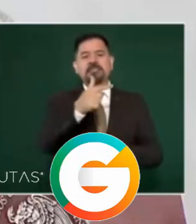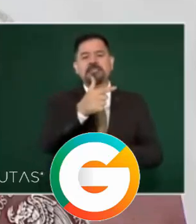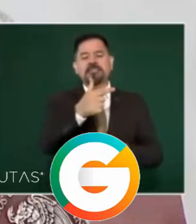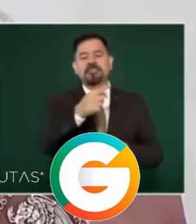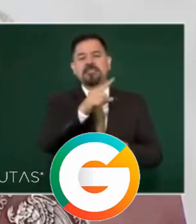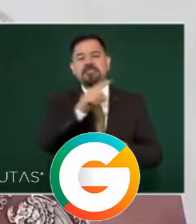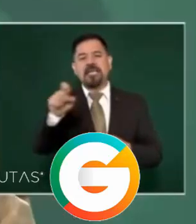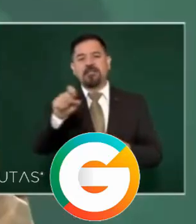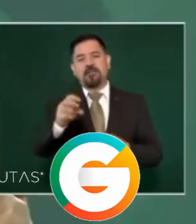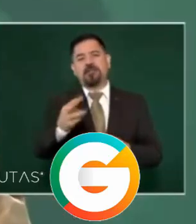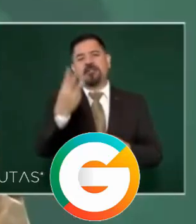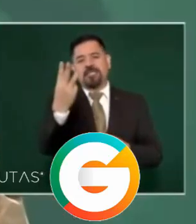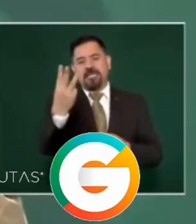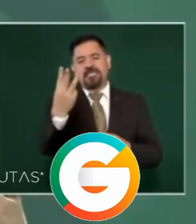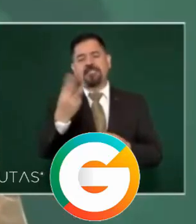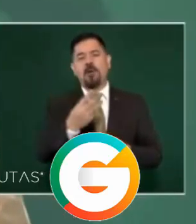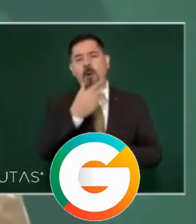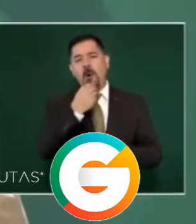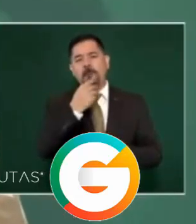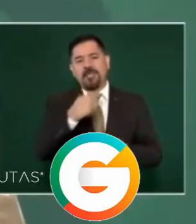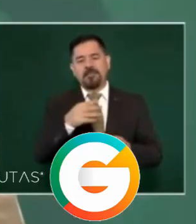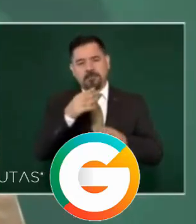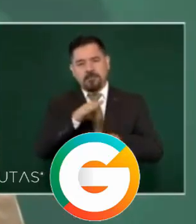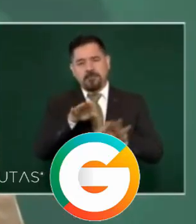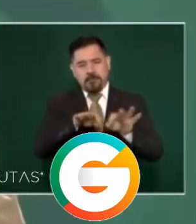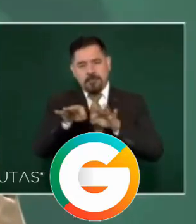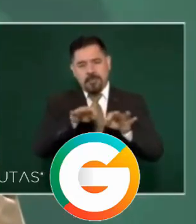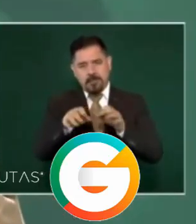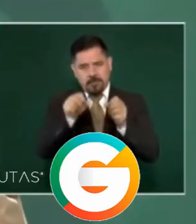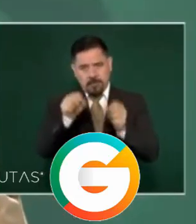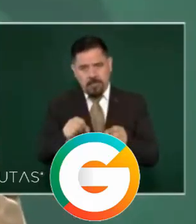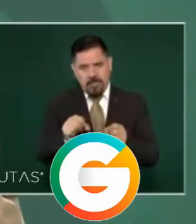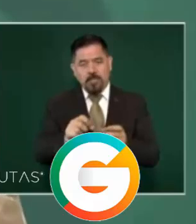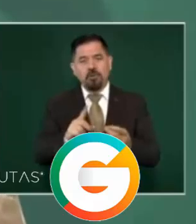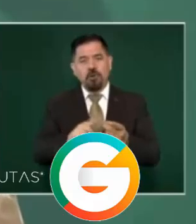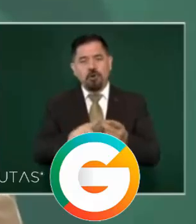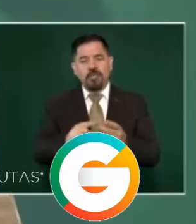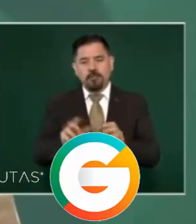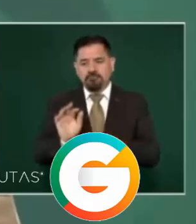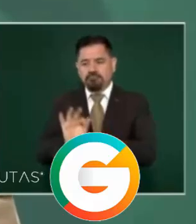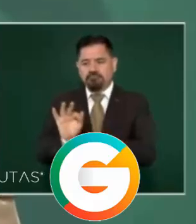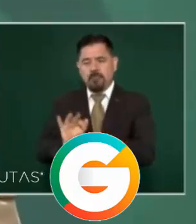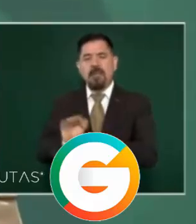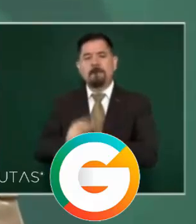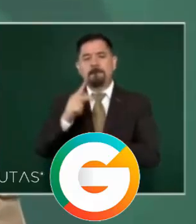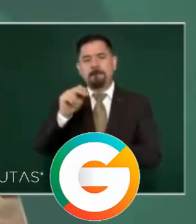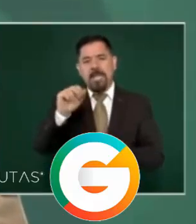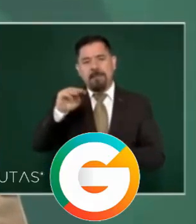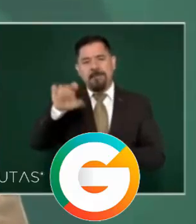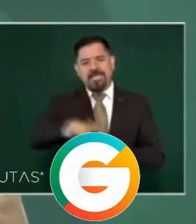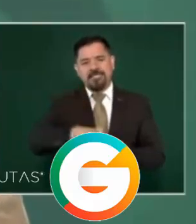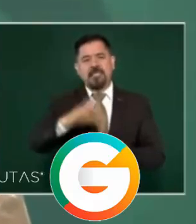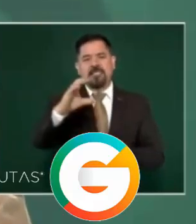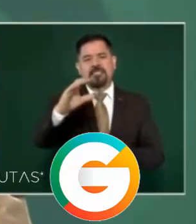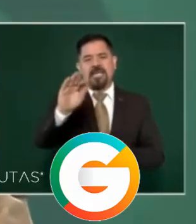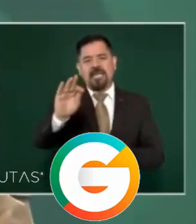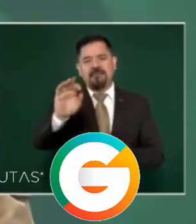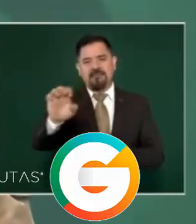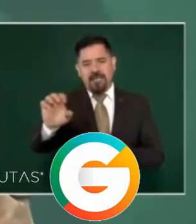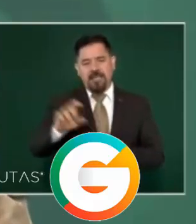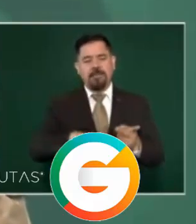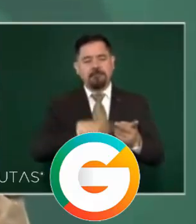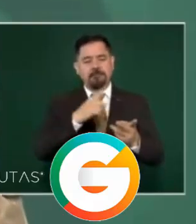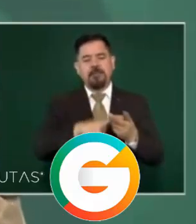hombres destinados a dar la seguridad, a instalaciones de Pemex, Comisión Federal de Electricidad, a